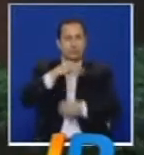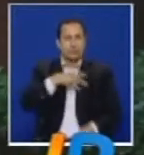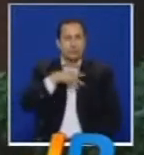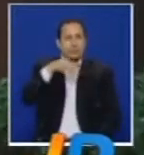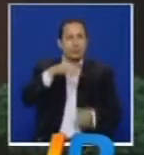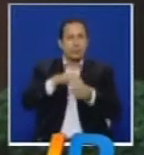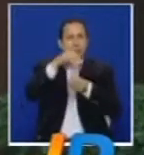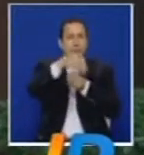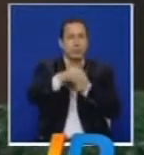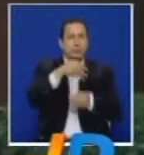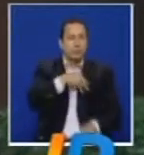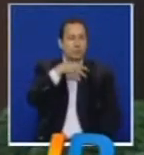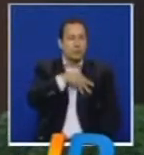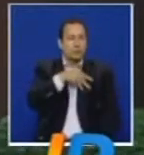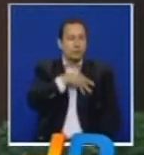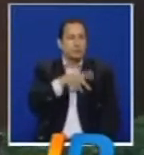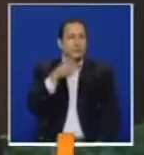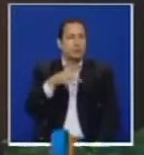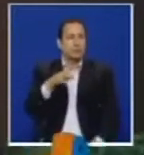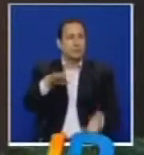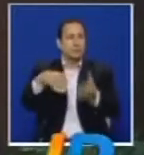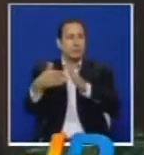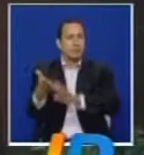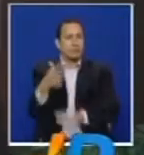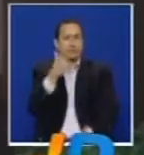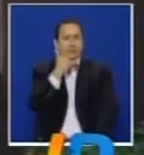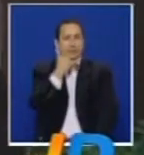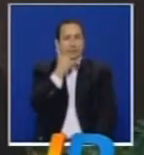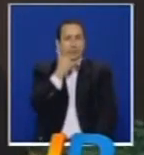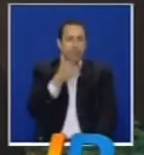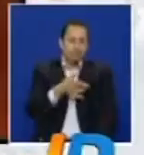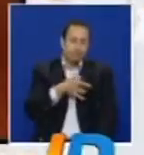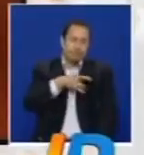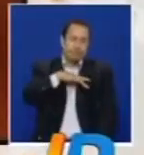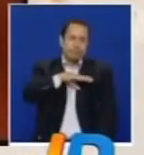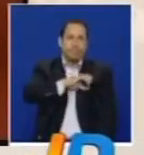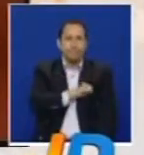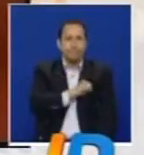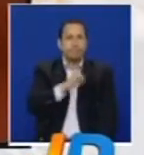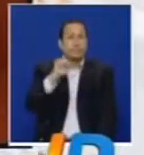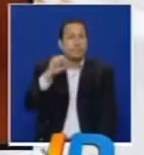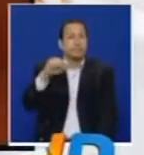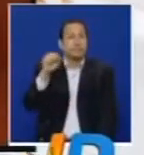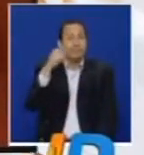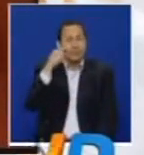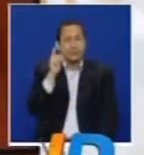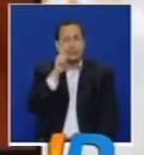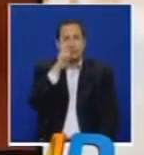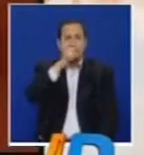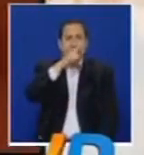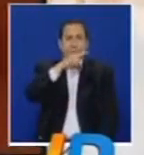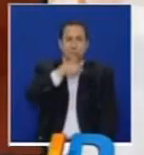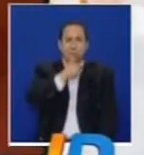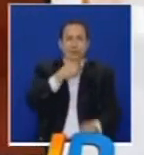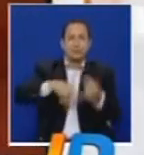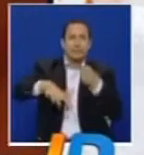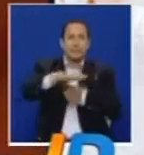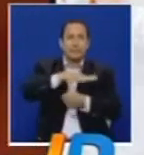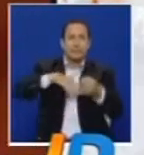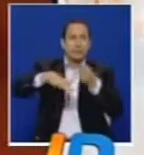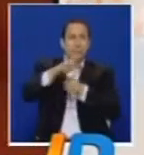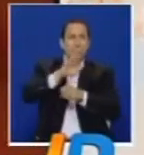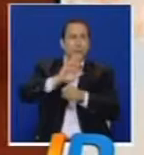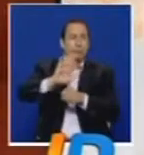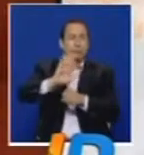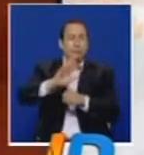República Dominicana. Muy buenas noches. Realmente lamentamos el hecho. Sentimos mucha tristeza por la situación en la que